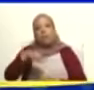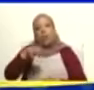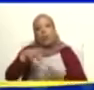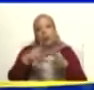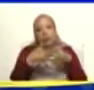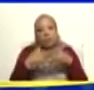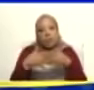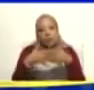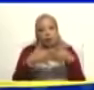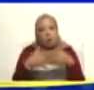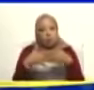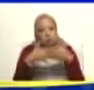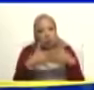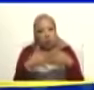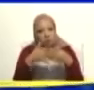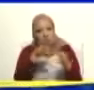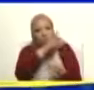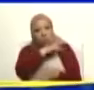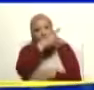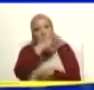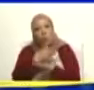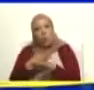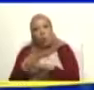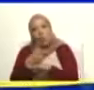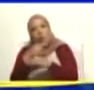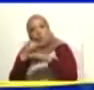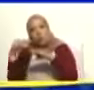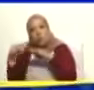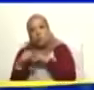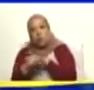Unidos y el gobierno de Guyana,